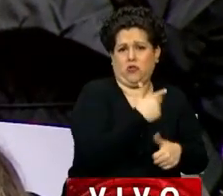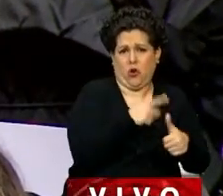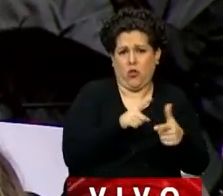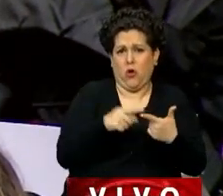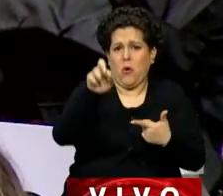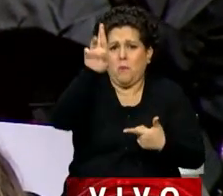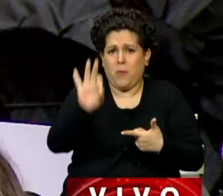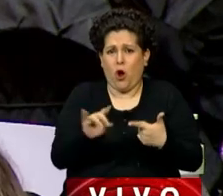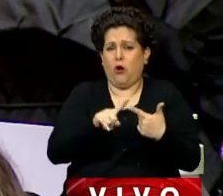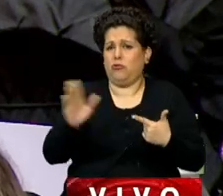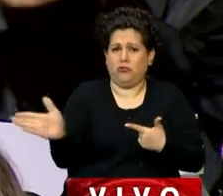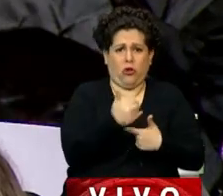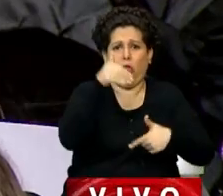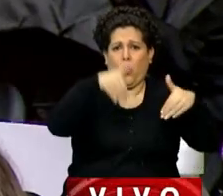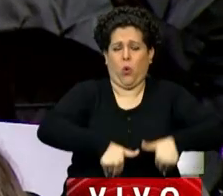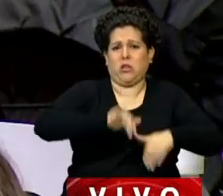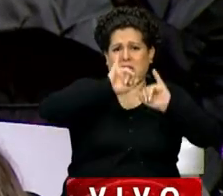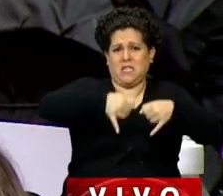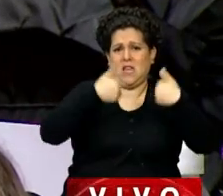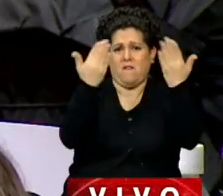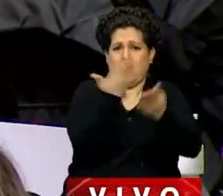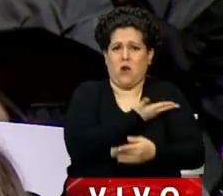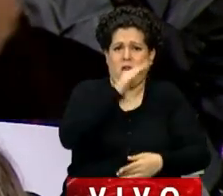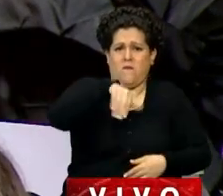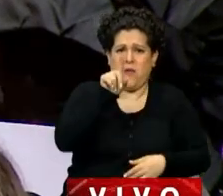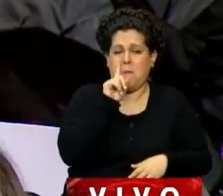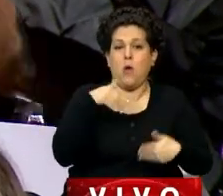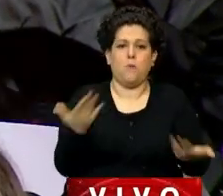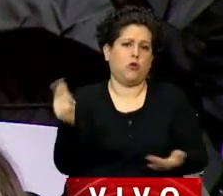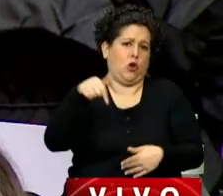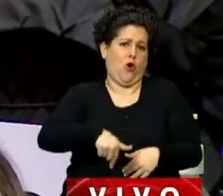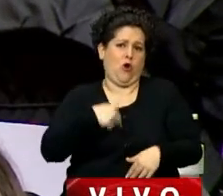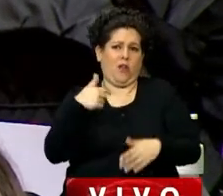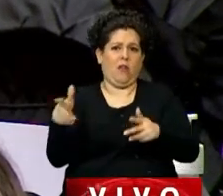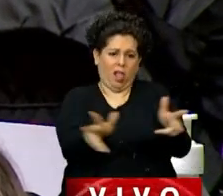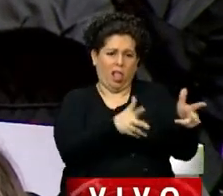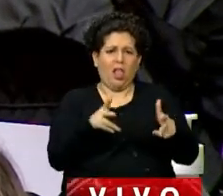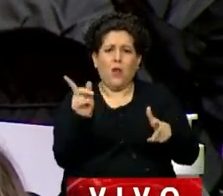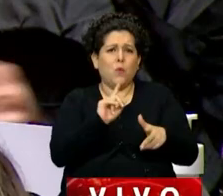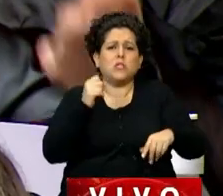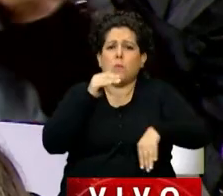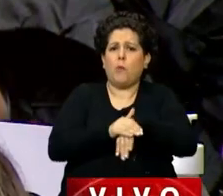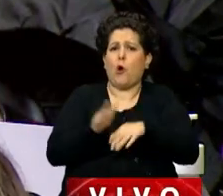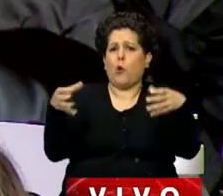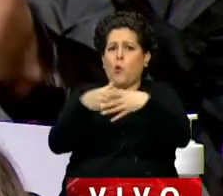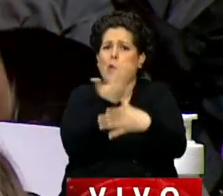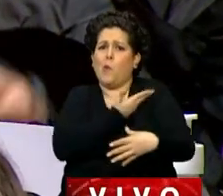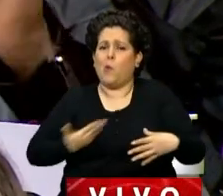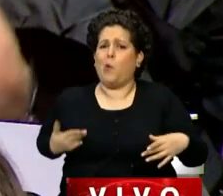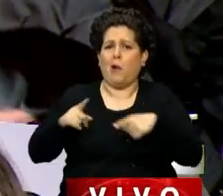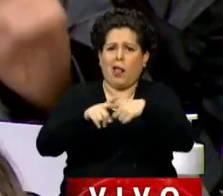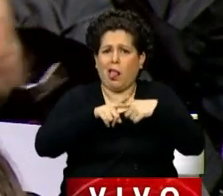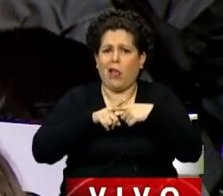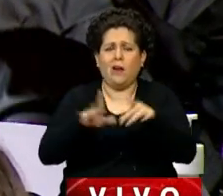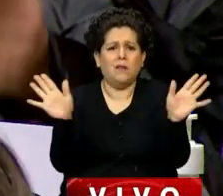esa deuda odiosa. Y por eso estamos acá. No es porque se pelean, las cosas van mal. Las cosas van mal porque ataron